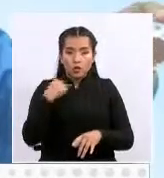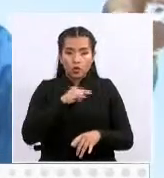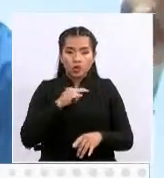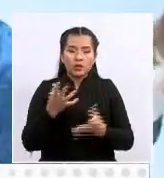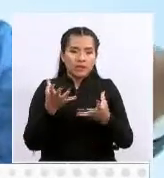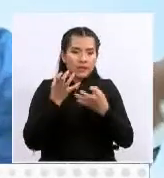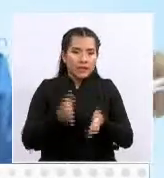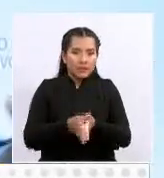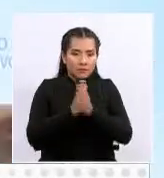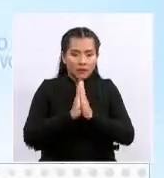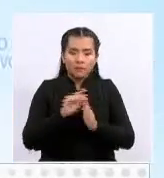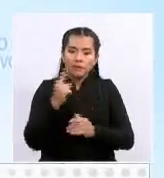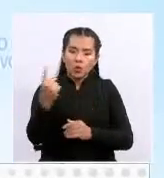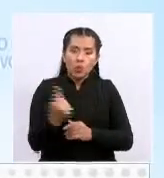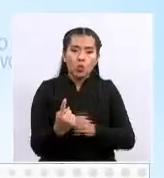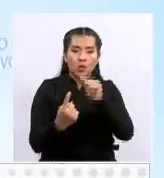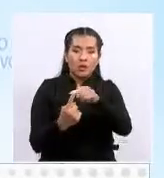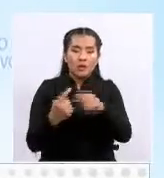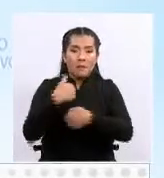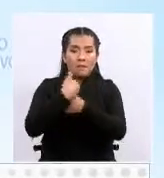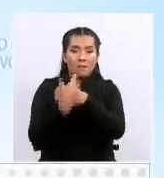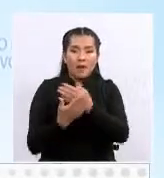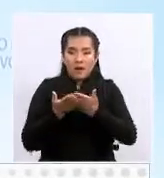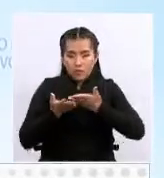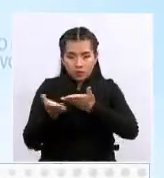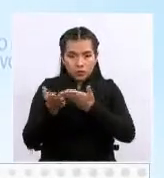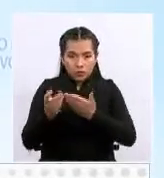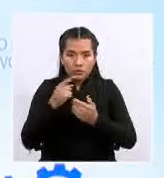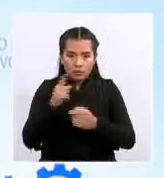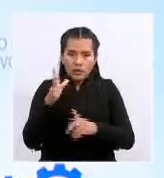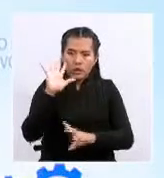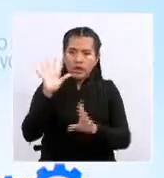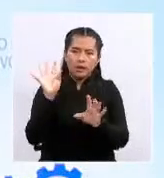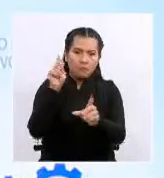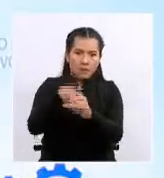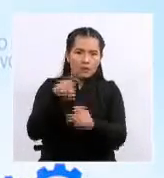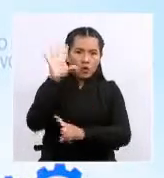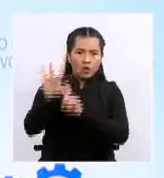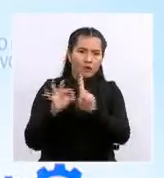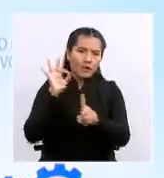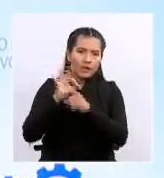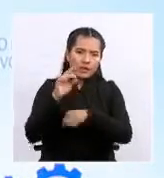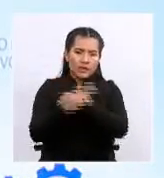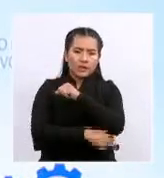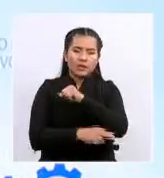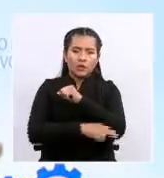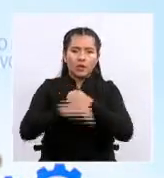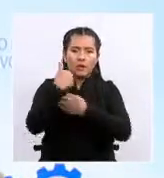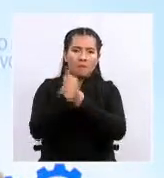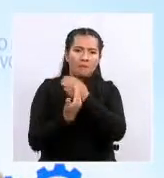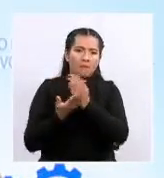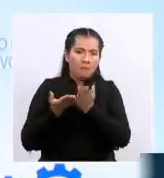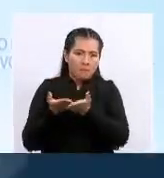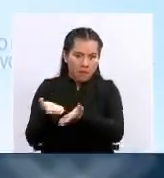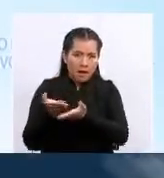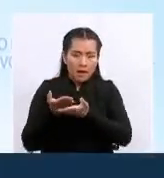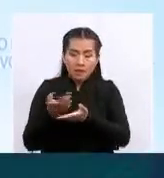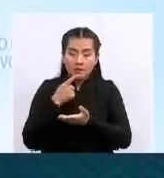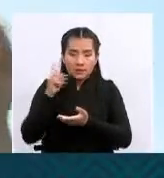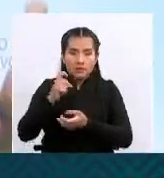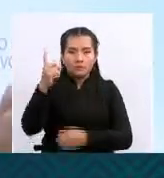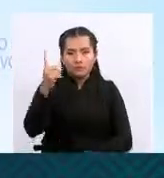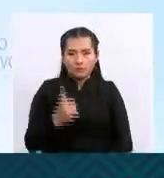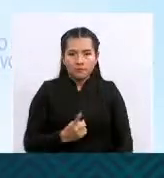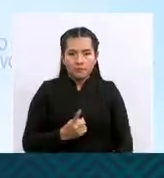que un panificador venga a través de la Confederación Nacional de Panificadores. ¿Para qué? ¿Qué